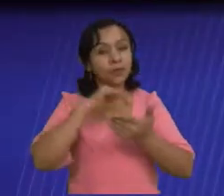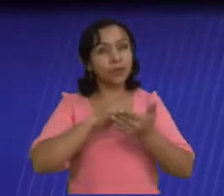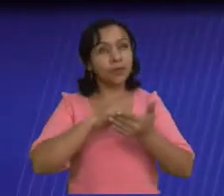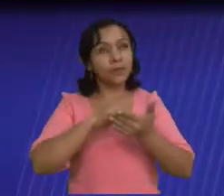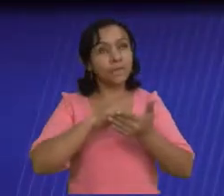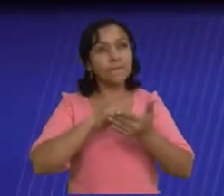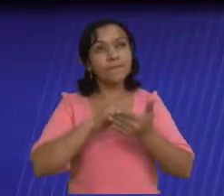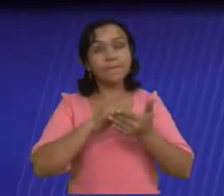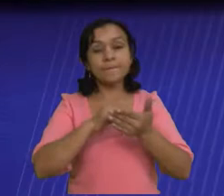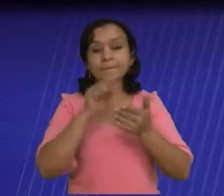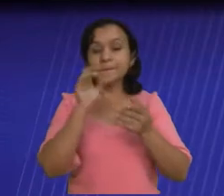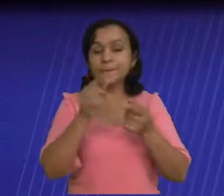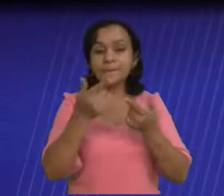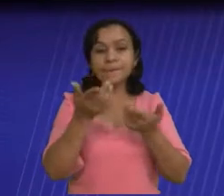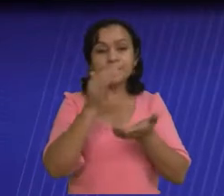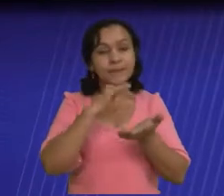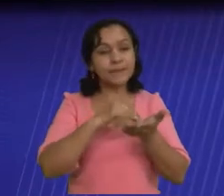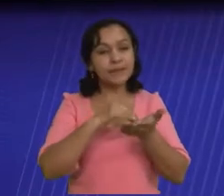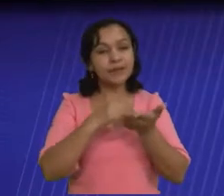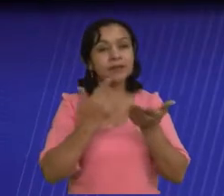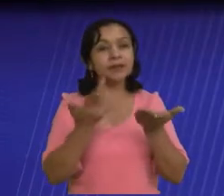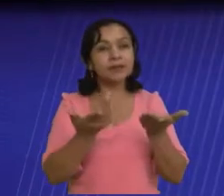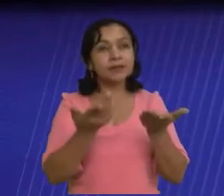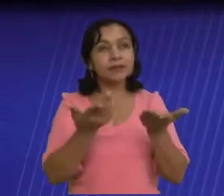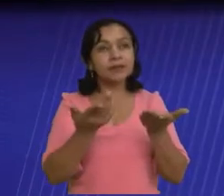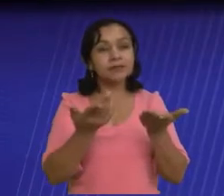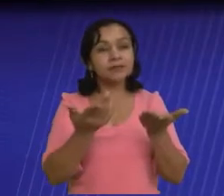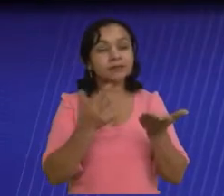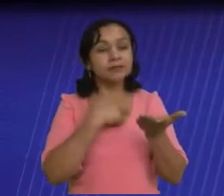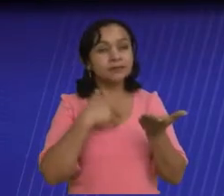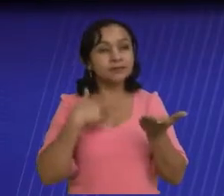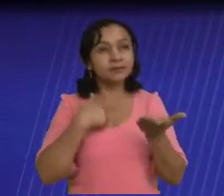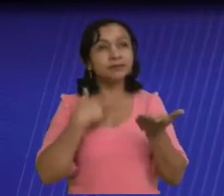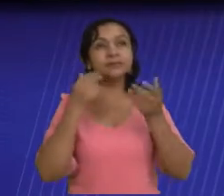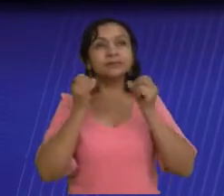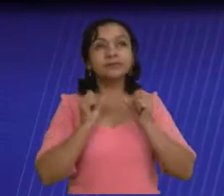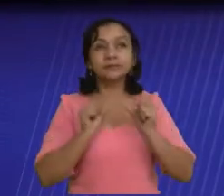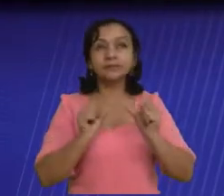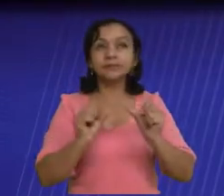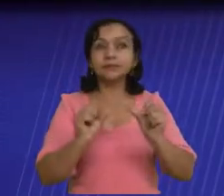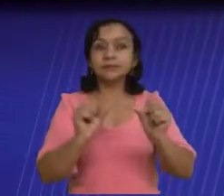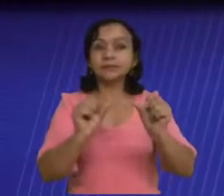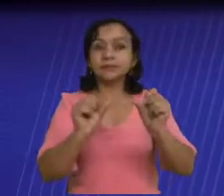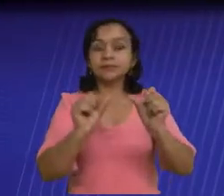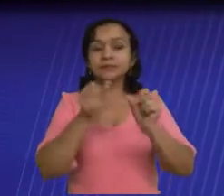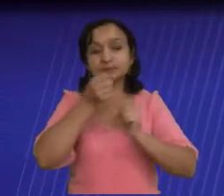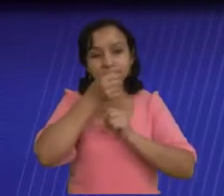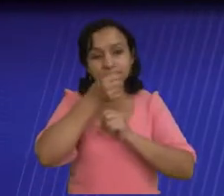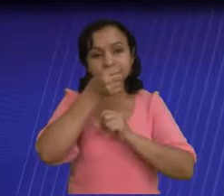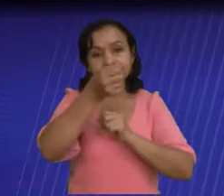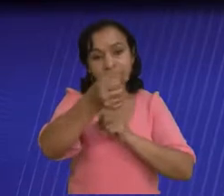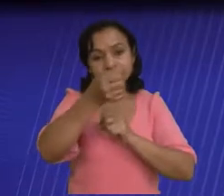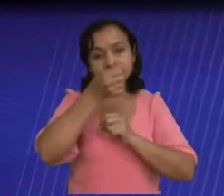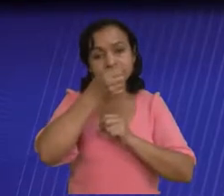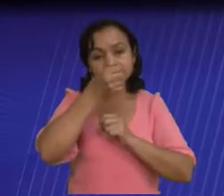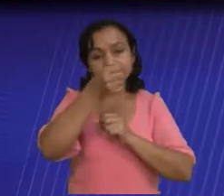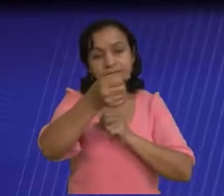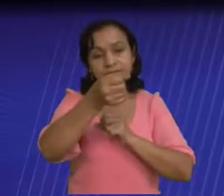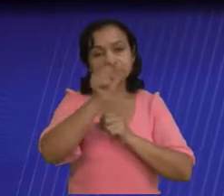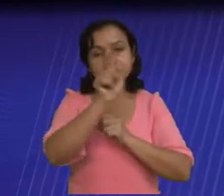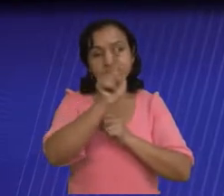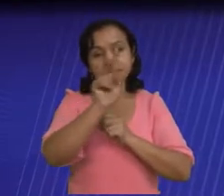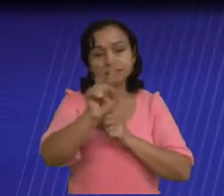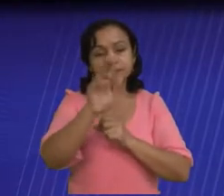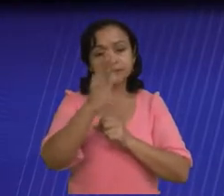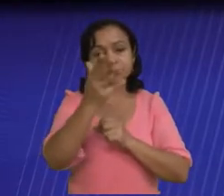nuestra señal a Estudios Centrales para continuar con el noticiero del canal